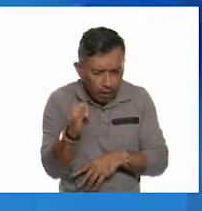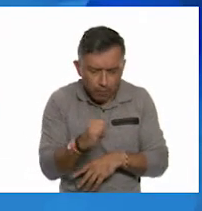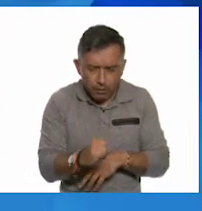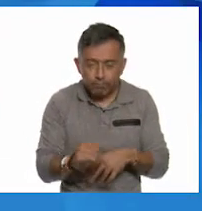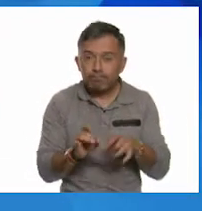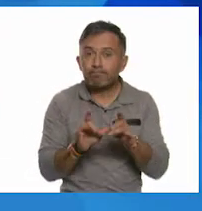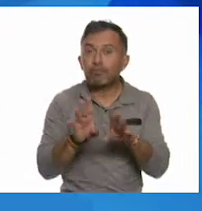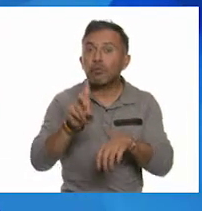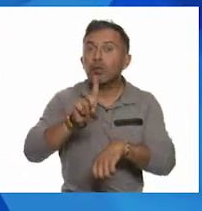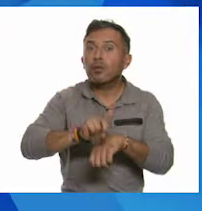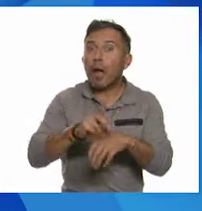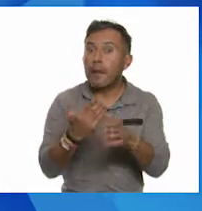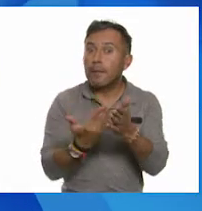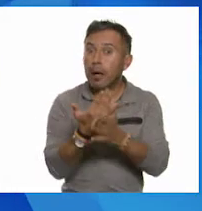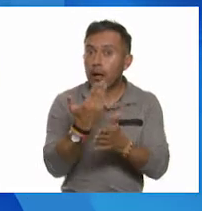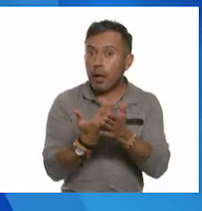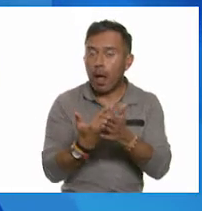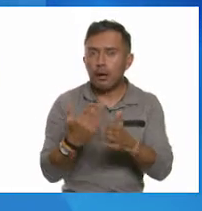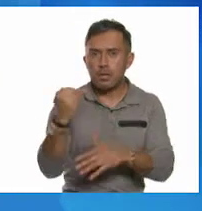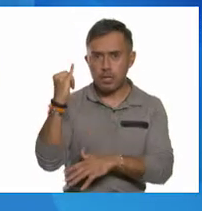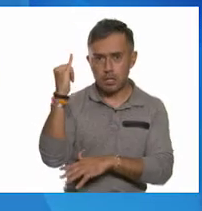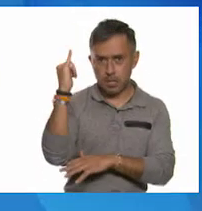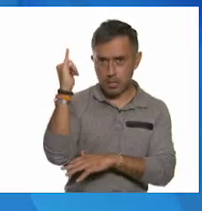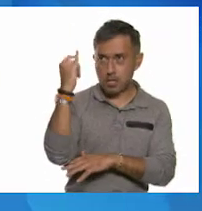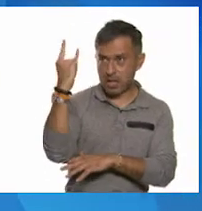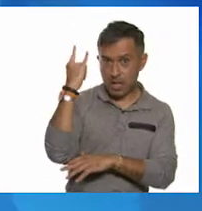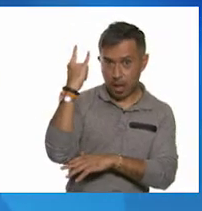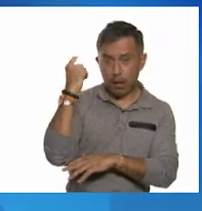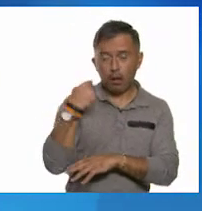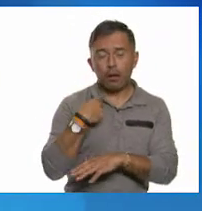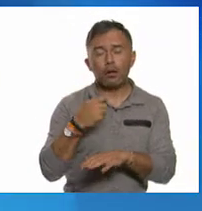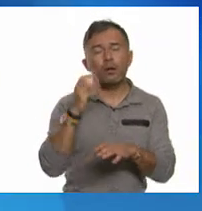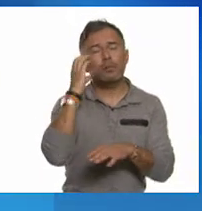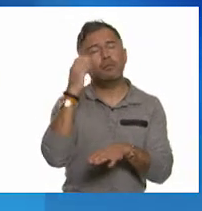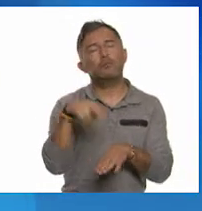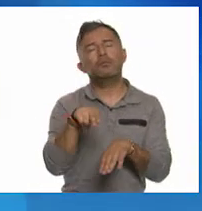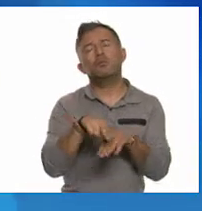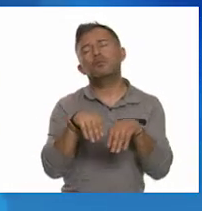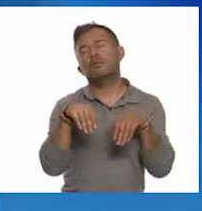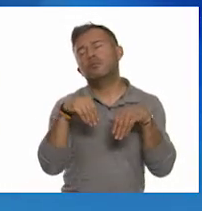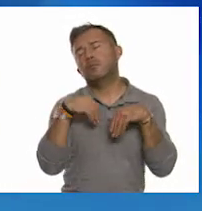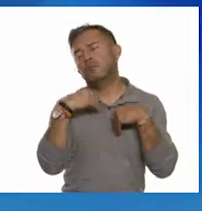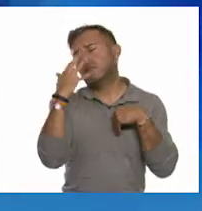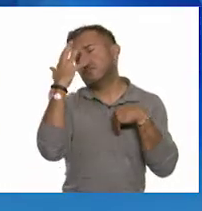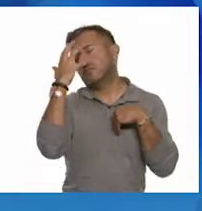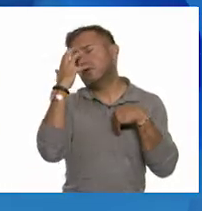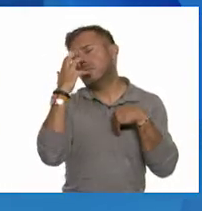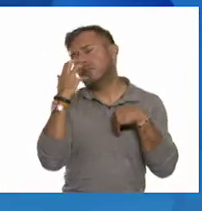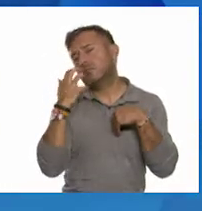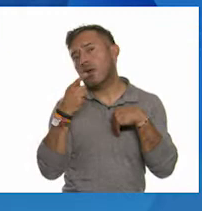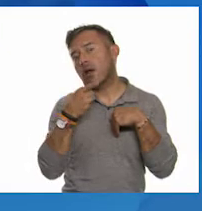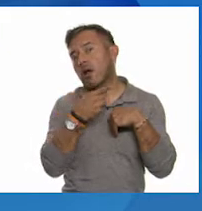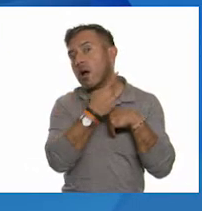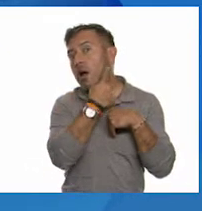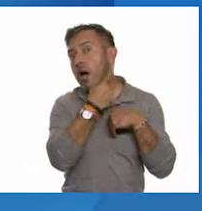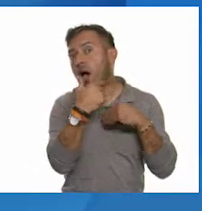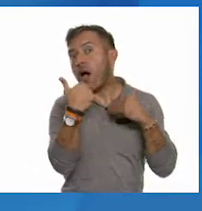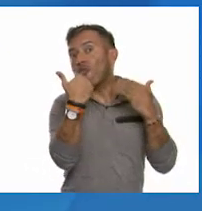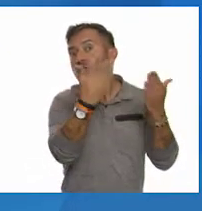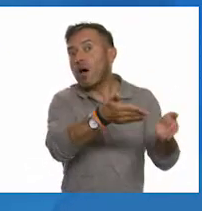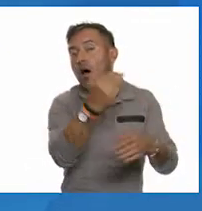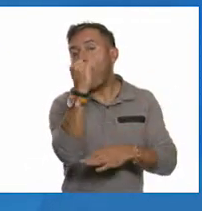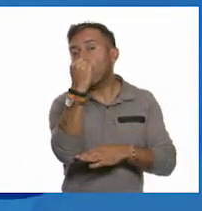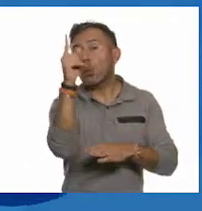Una mañana, en la que el gigante se había quedado en la cama de pura tristeza, se oyó en el jardín el canto de un